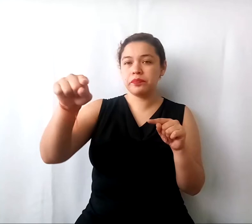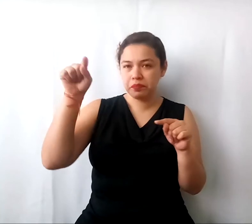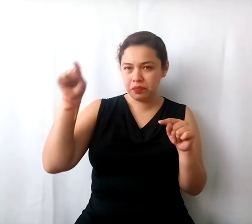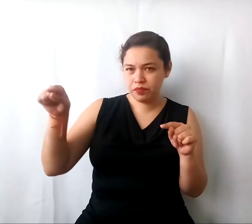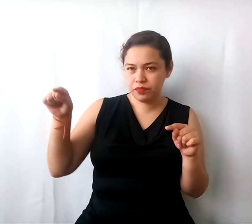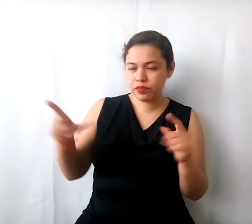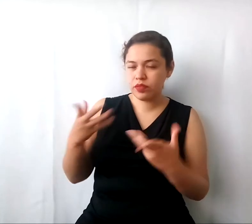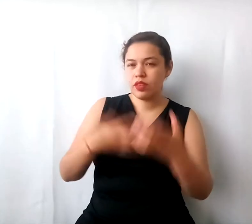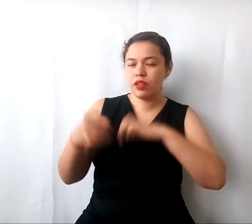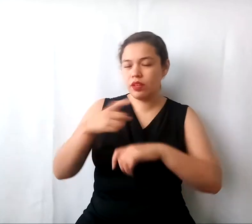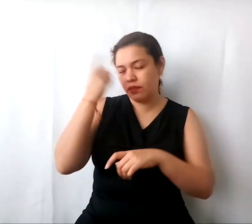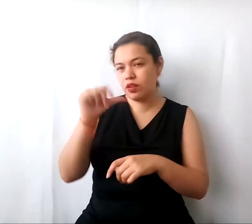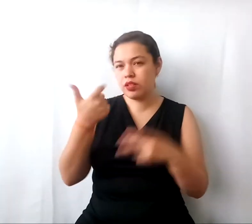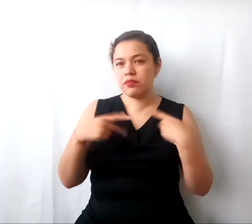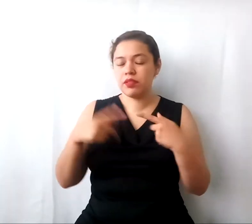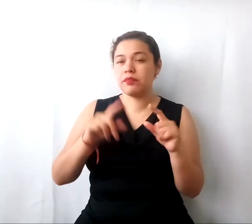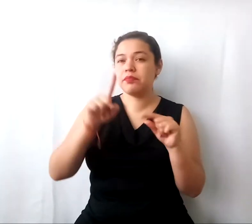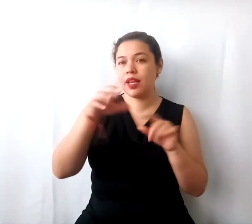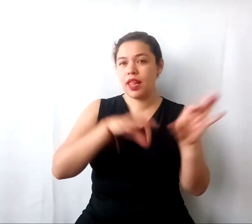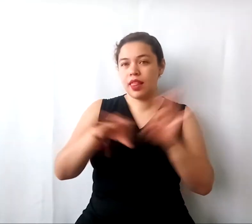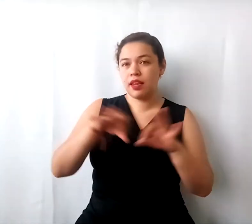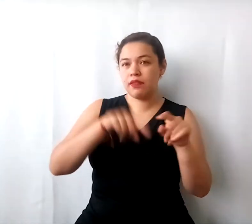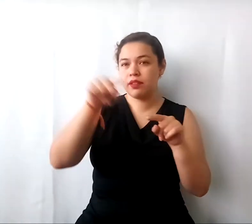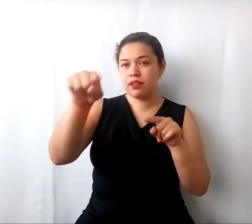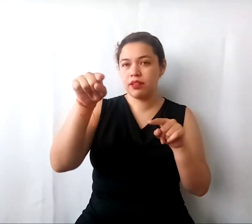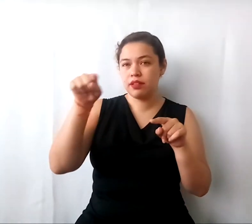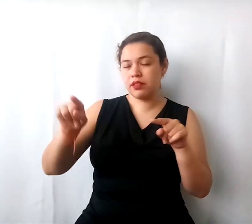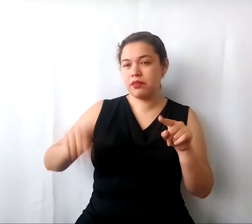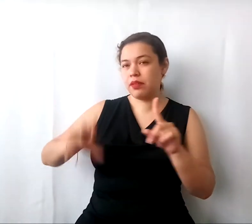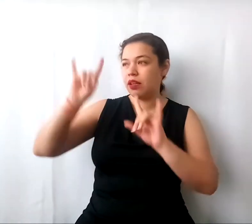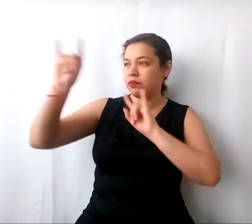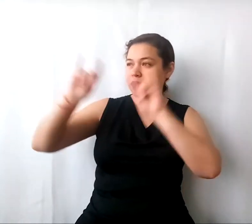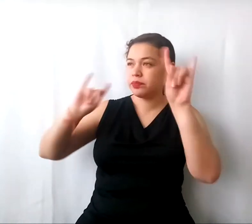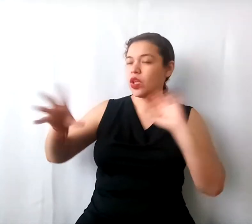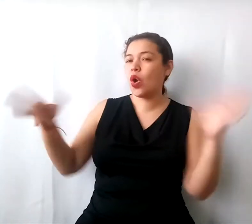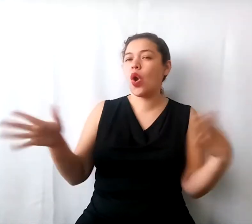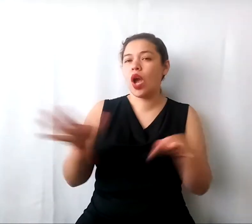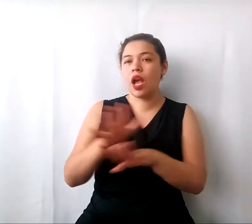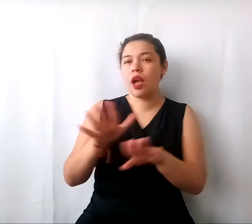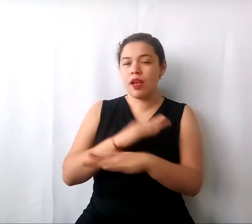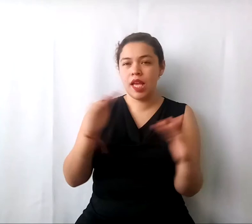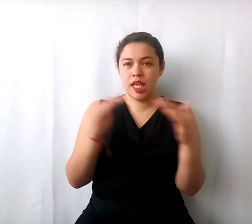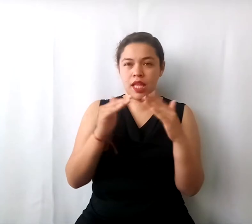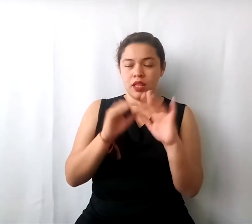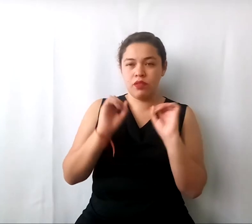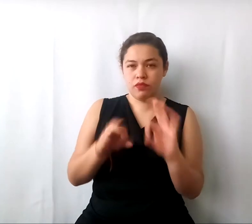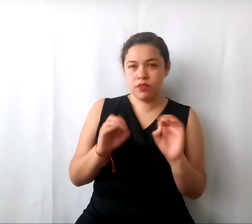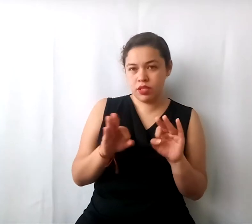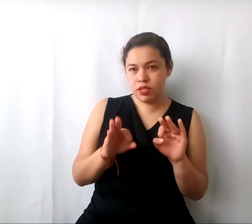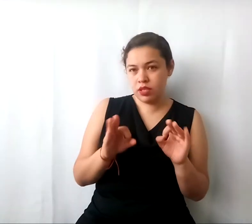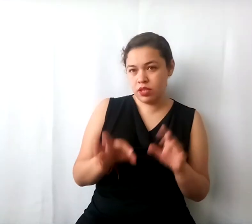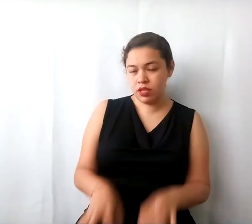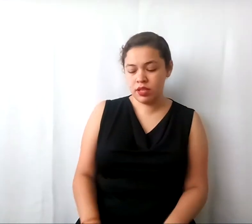personas para hacer trabajos, para hacer esas decoraciones o remodelaciones de casas u oficinas, ¿no?